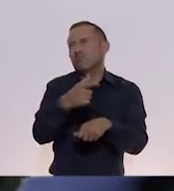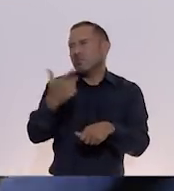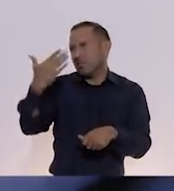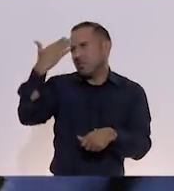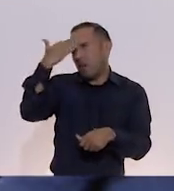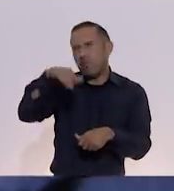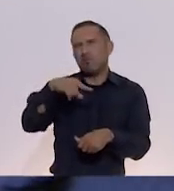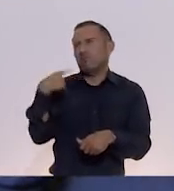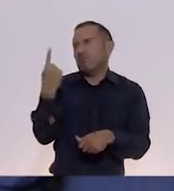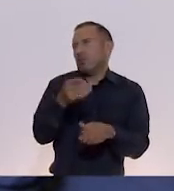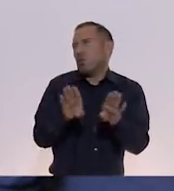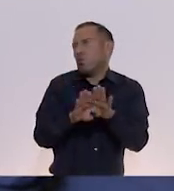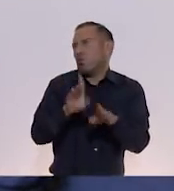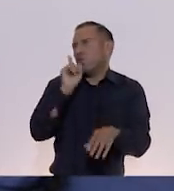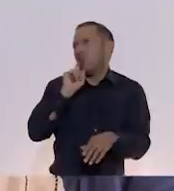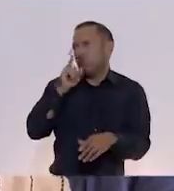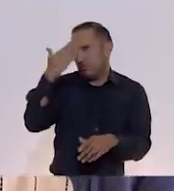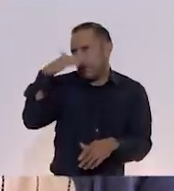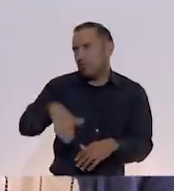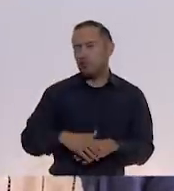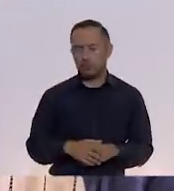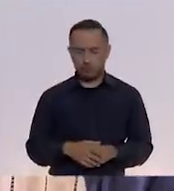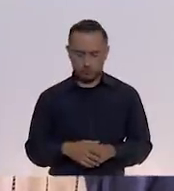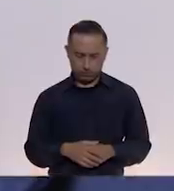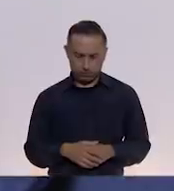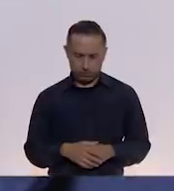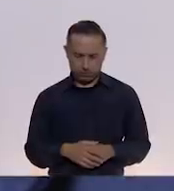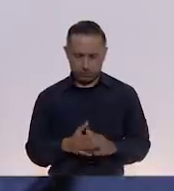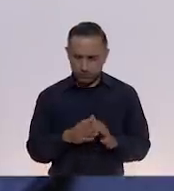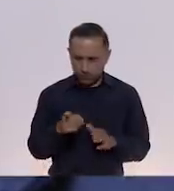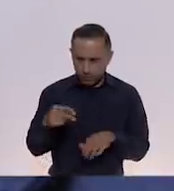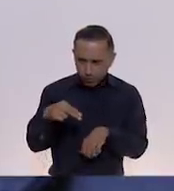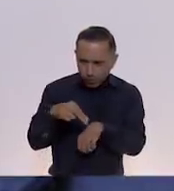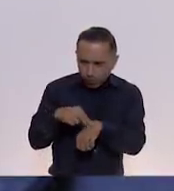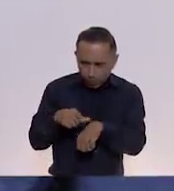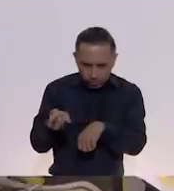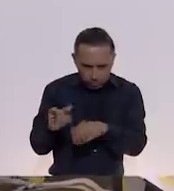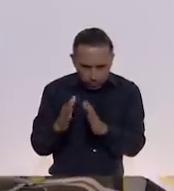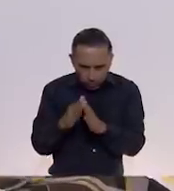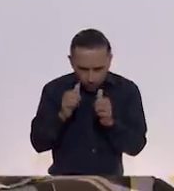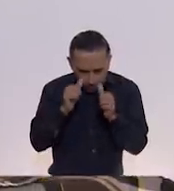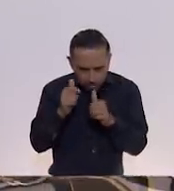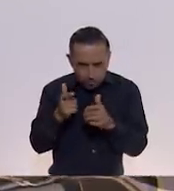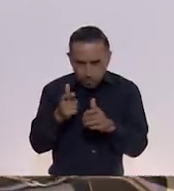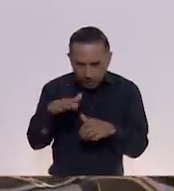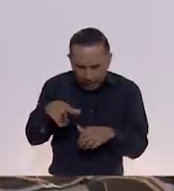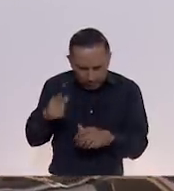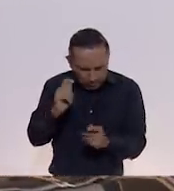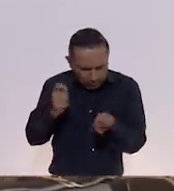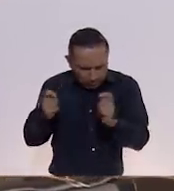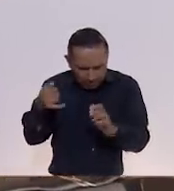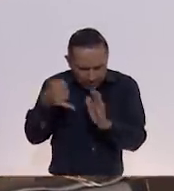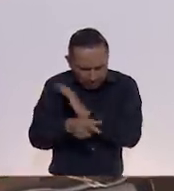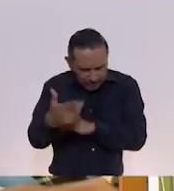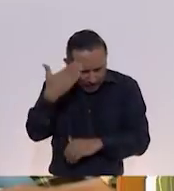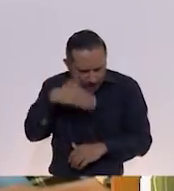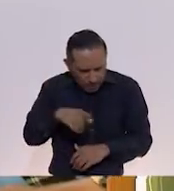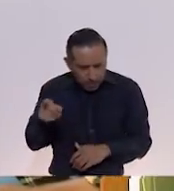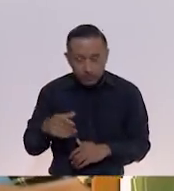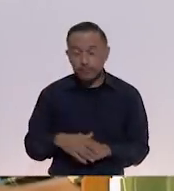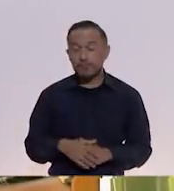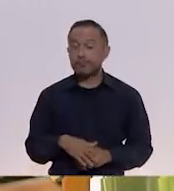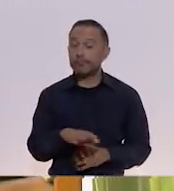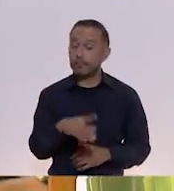las mujeres. Adalberto, hazle caso al doctor. Él sabe mucho más que tú. Mire, la doctora Ibáñez es